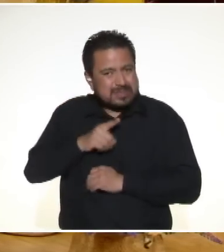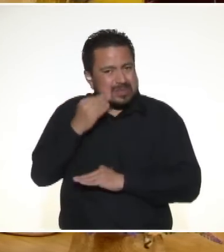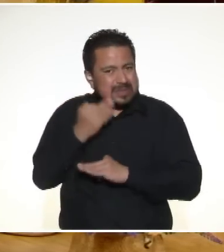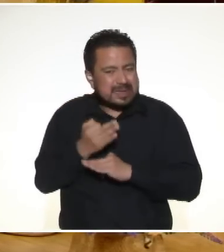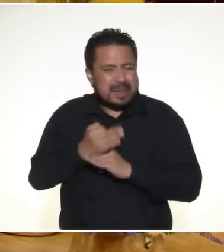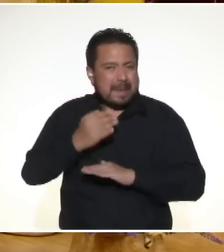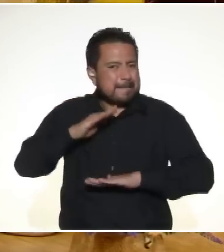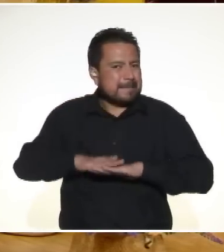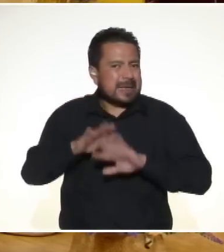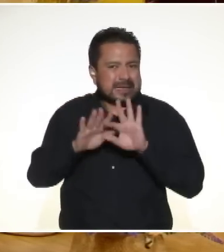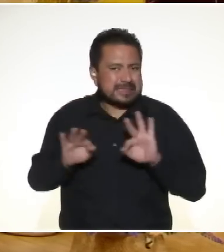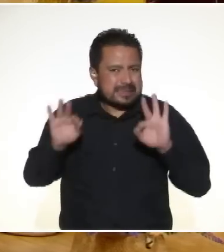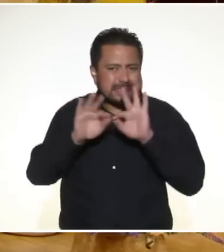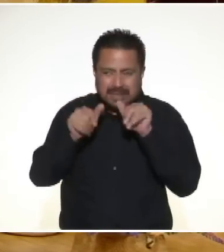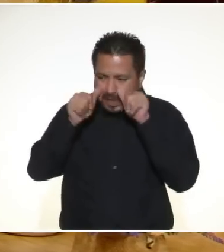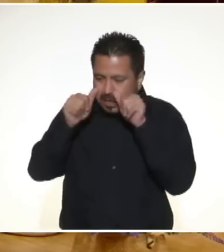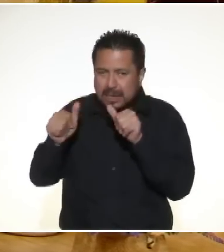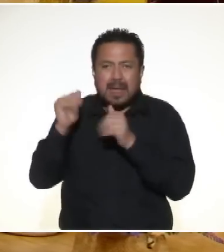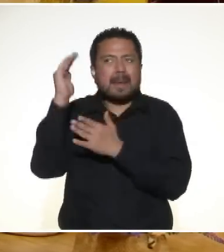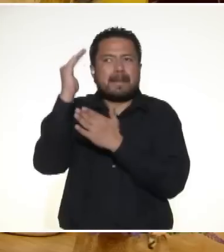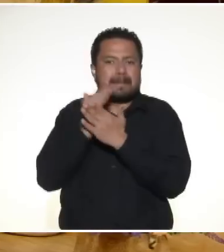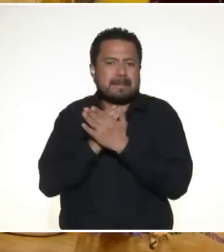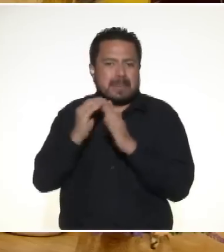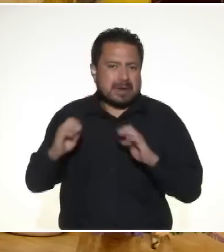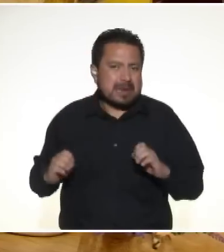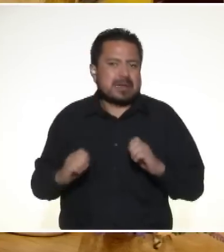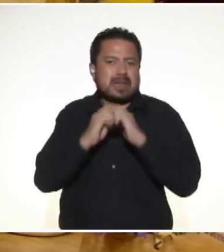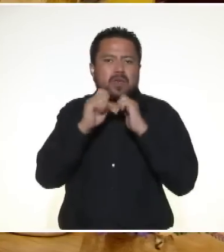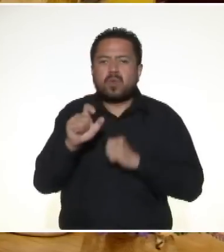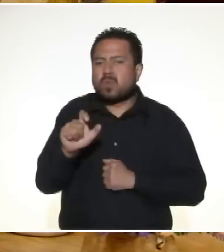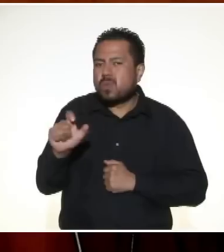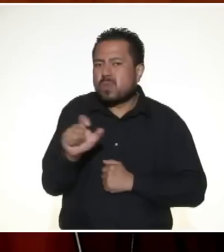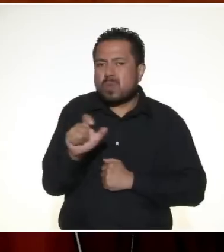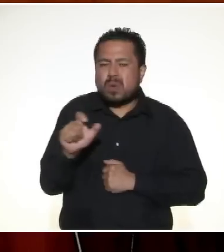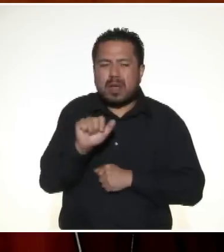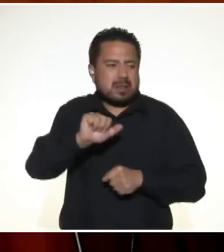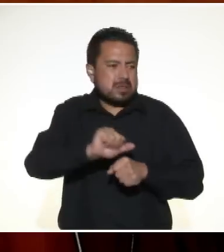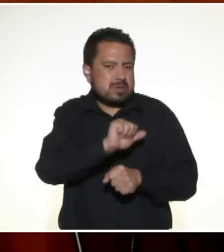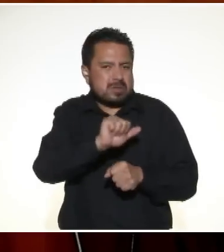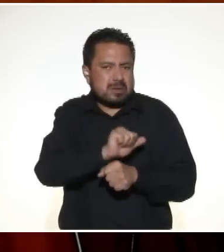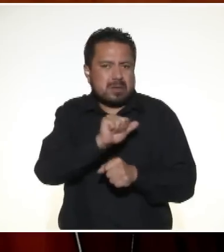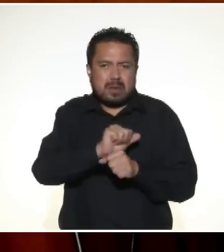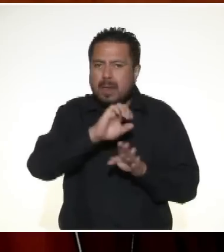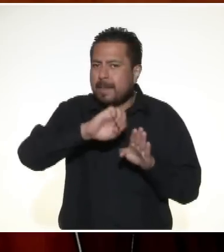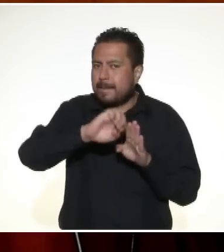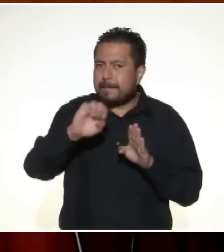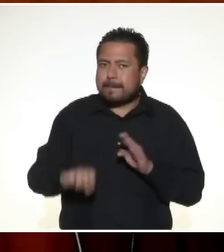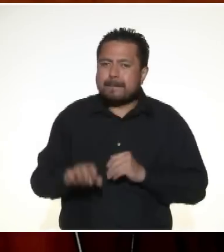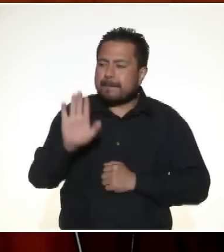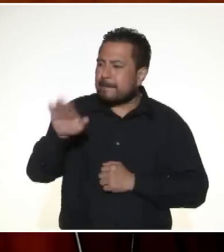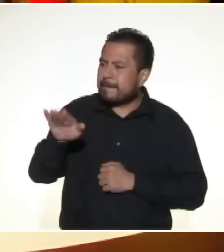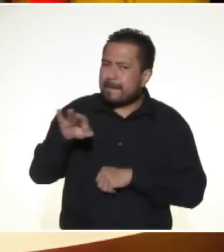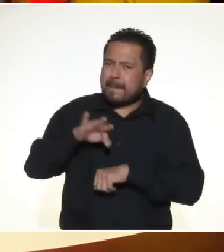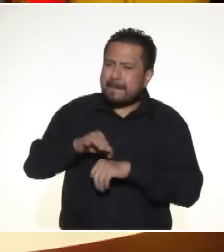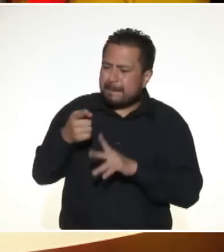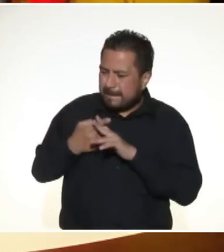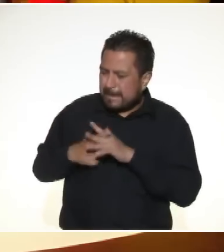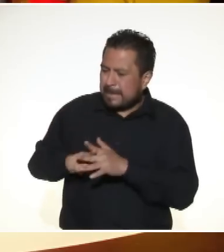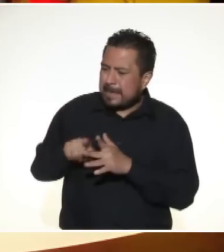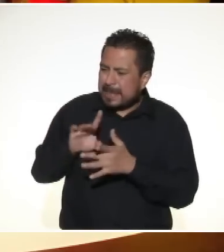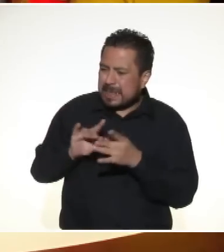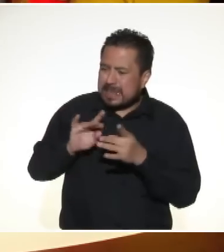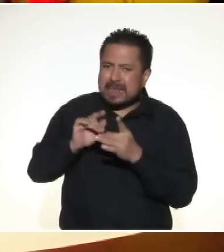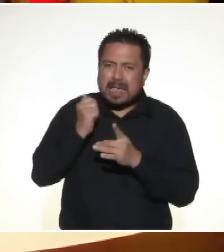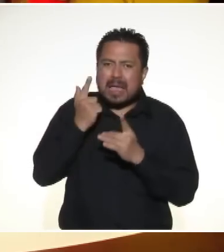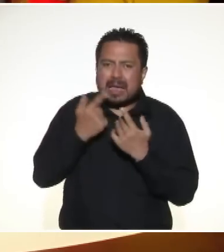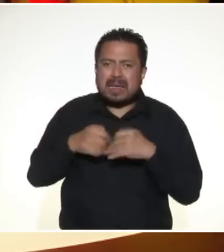súper en cuenta para disminuir el riesgo al momento de estar manejando, ¿no? Por ejemplo. Doctor, arrancaste diciendo algo muy importante.